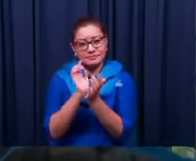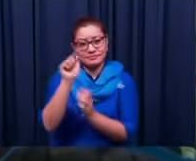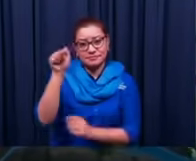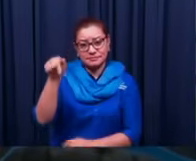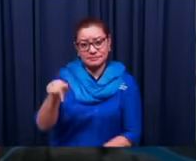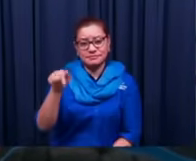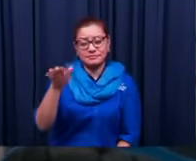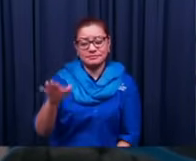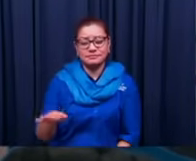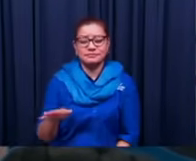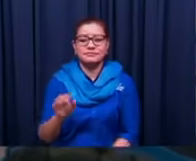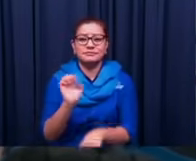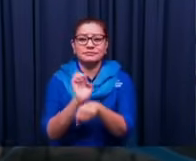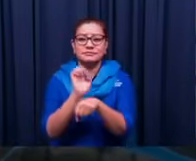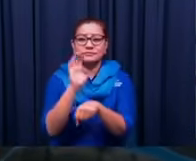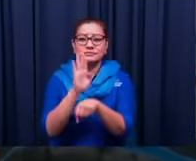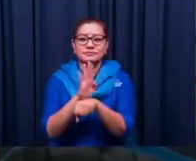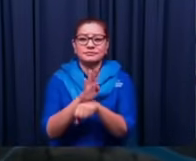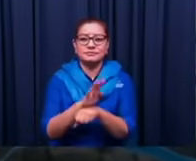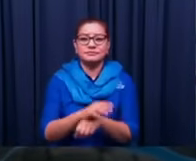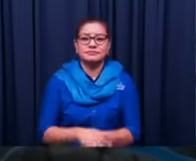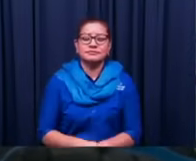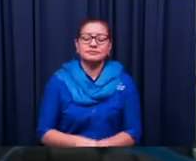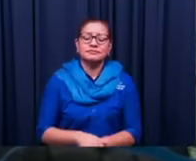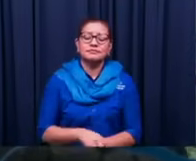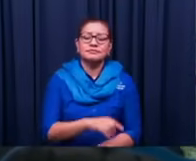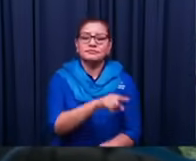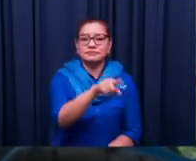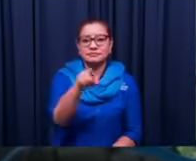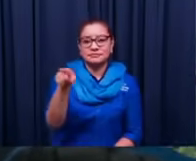está acercando al Señor. ¿Alguien más desea venir al Señor?